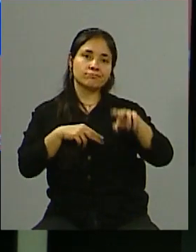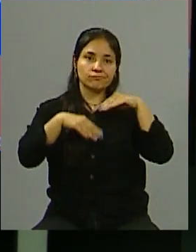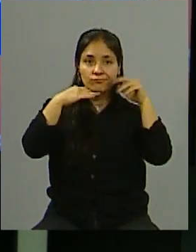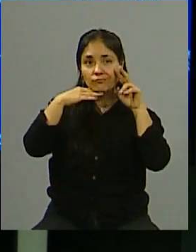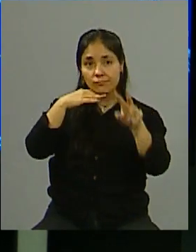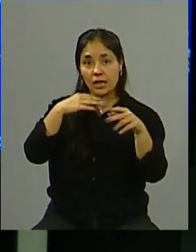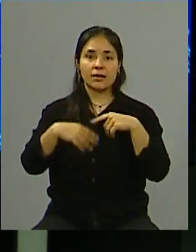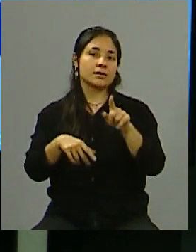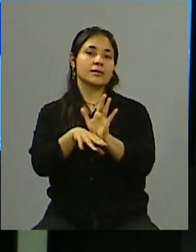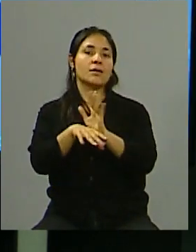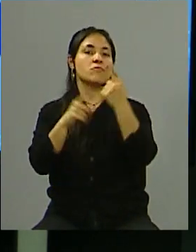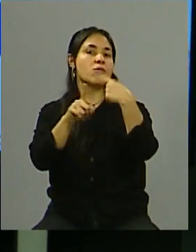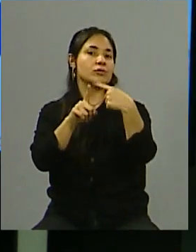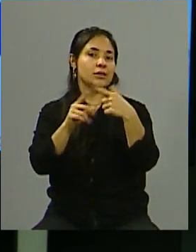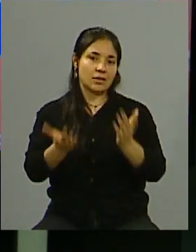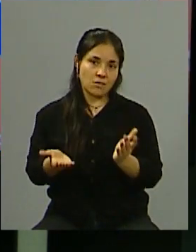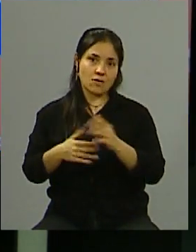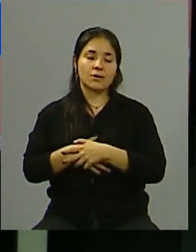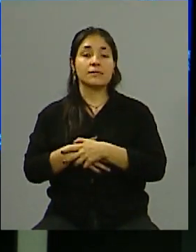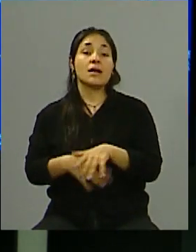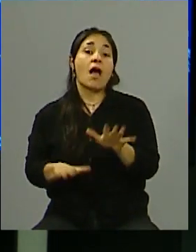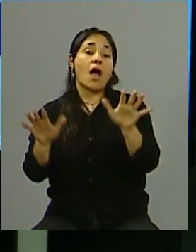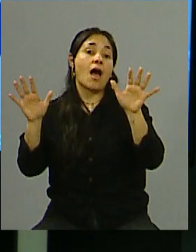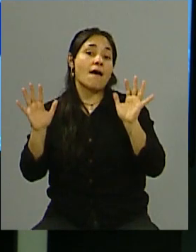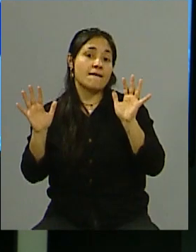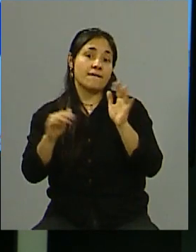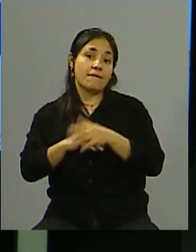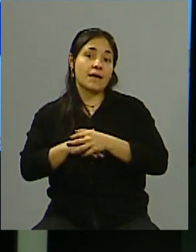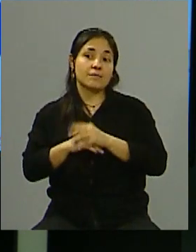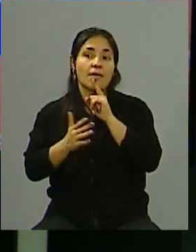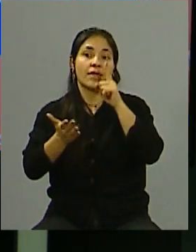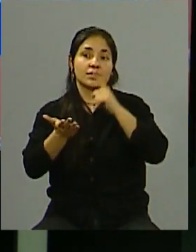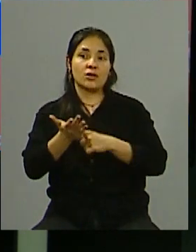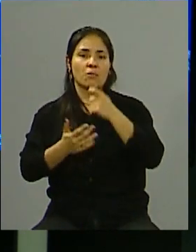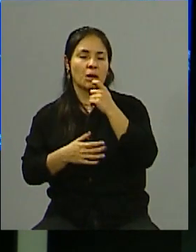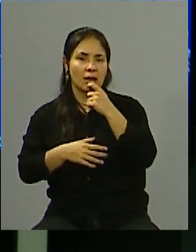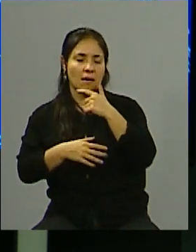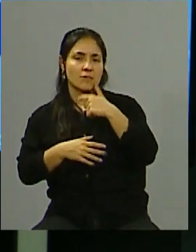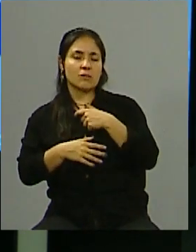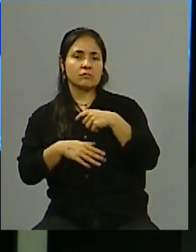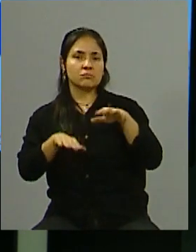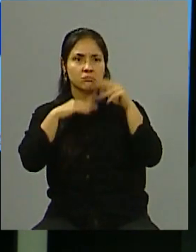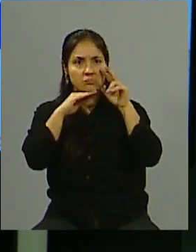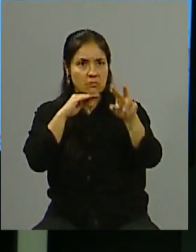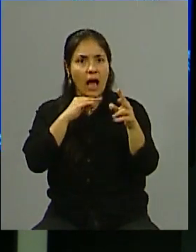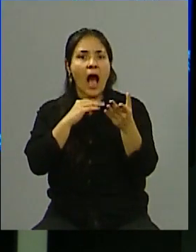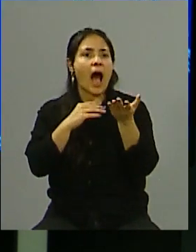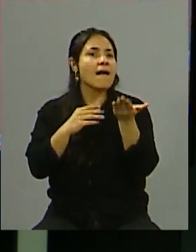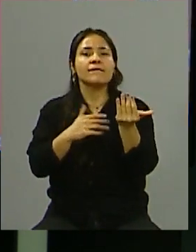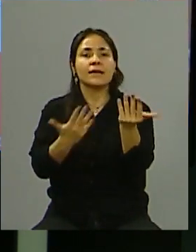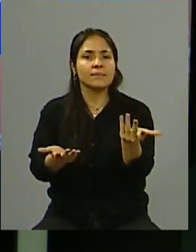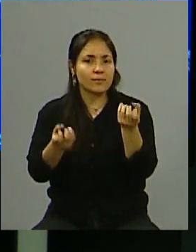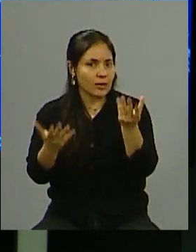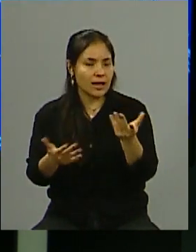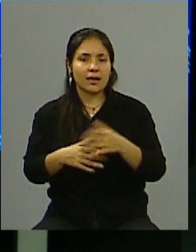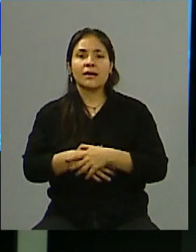ver bien cuál es la intencionalidad de esa decisión, de mirar el contenido, porque bueno, lo que había en principio era una